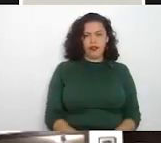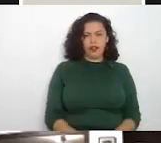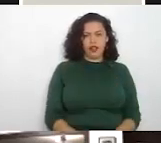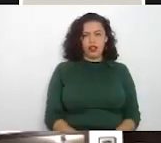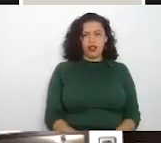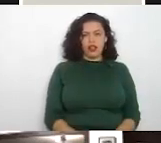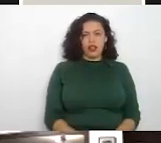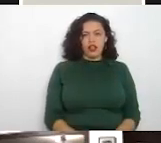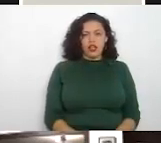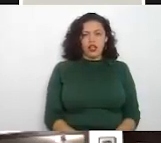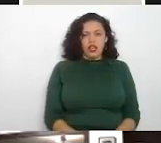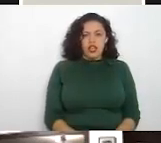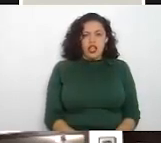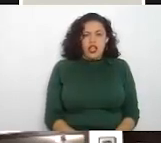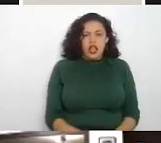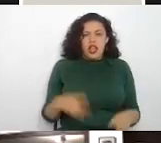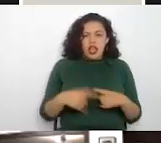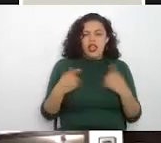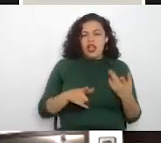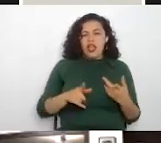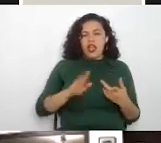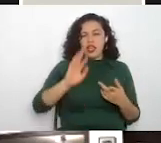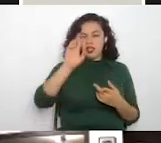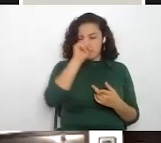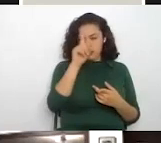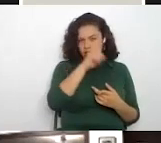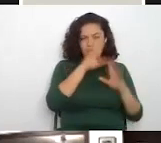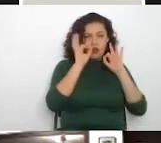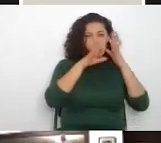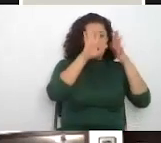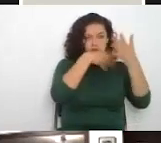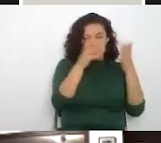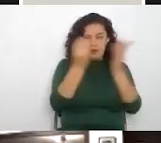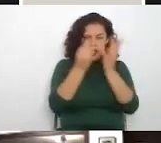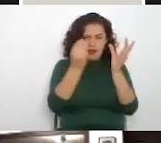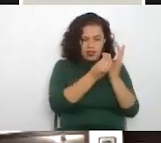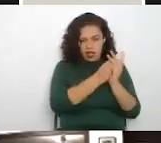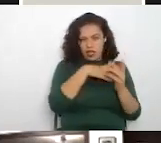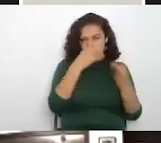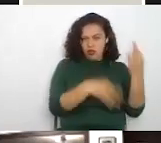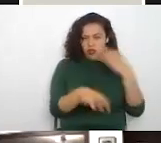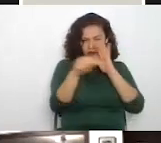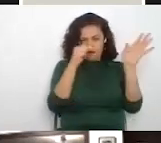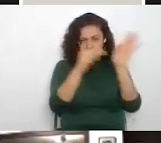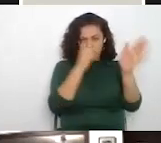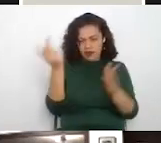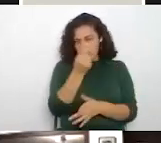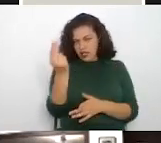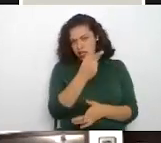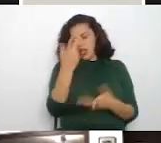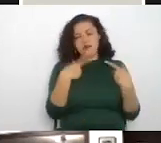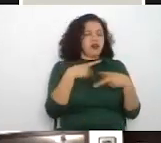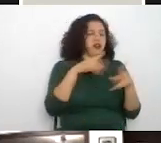recomienda que los formatos tengan claves. Y por supuesto, también todas las firmas necesarias, quién elabora,